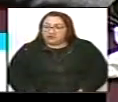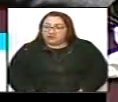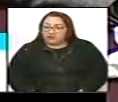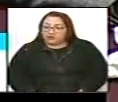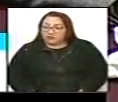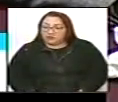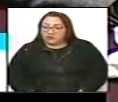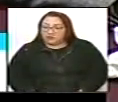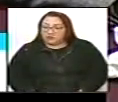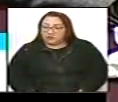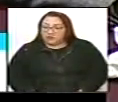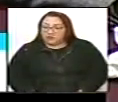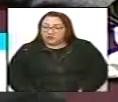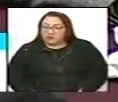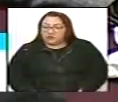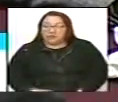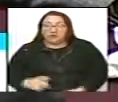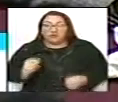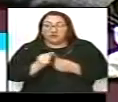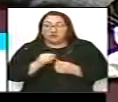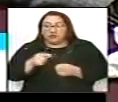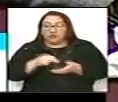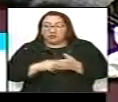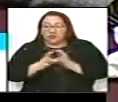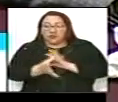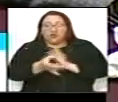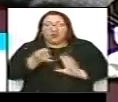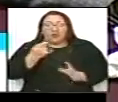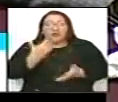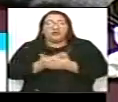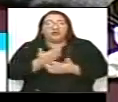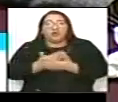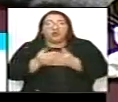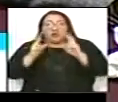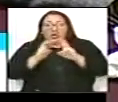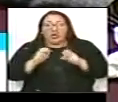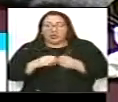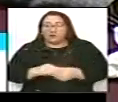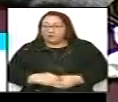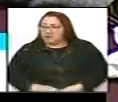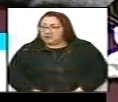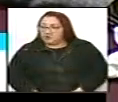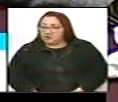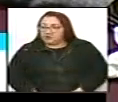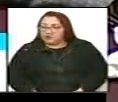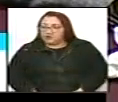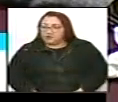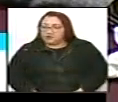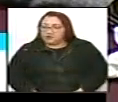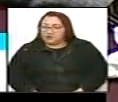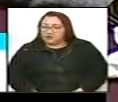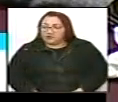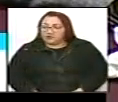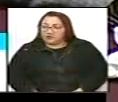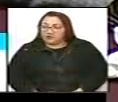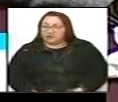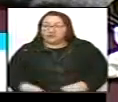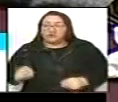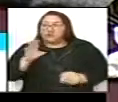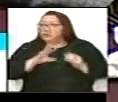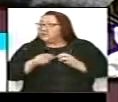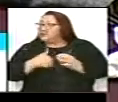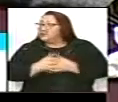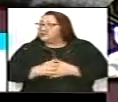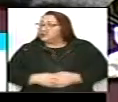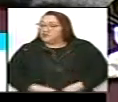cintas, sino con ello haber intentado sustraer pruebas de esa investigación y haber protegido a los investigados en esa